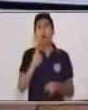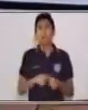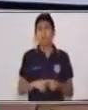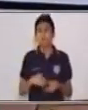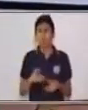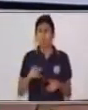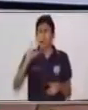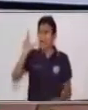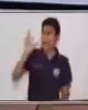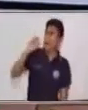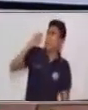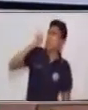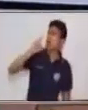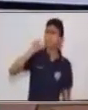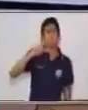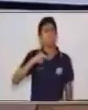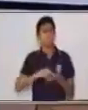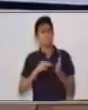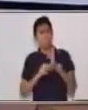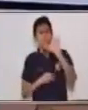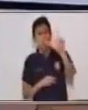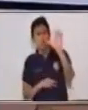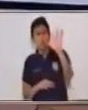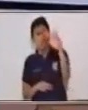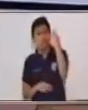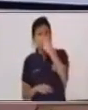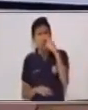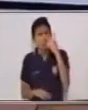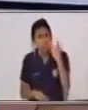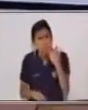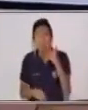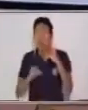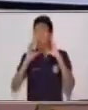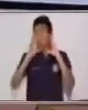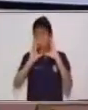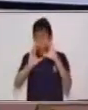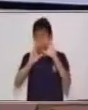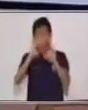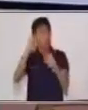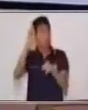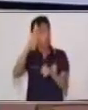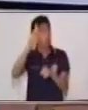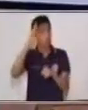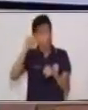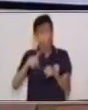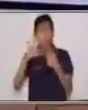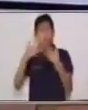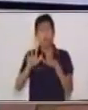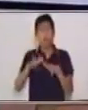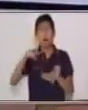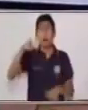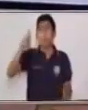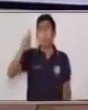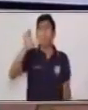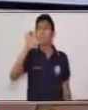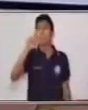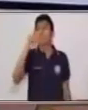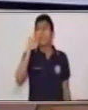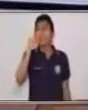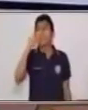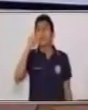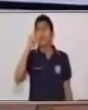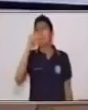los es un artículo, es un modificador directo, dirán ustedes. Cuidado, recordemos que aquí ya está en el predicado. ¿De quién estamos hablando en la